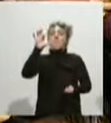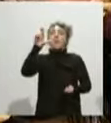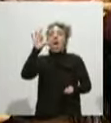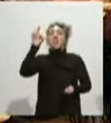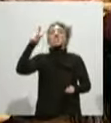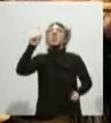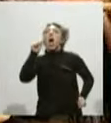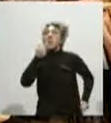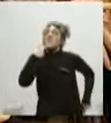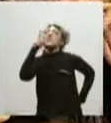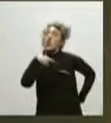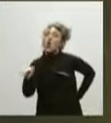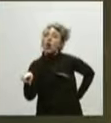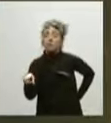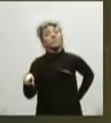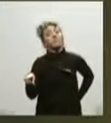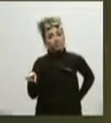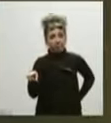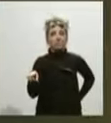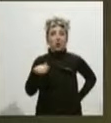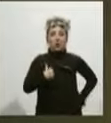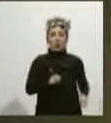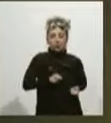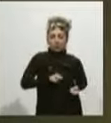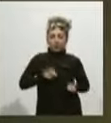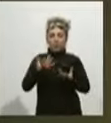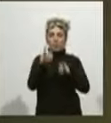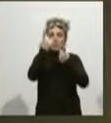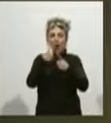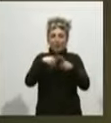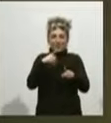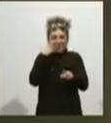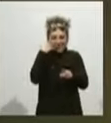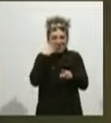¿A qué es difícil? Os voy a contar una anécdota.